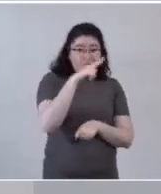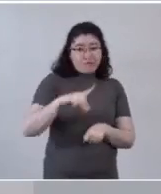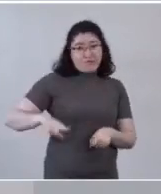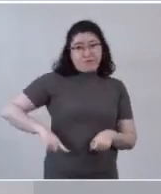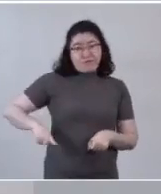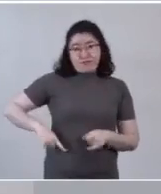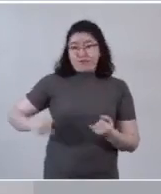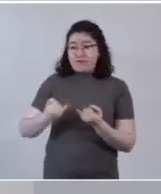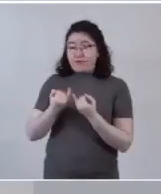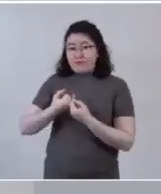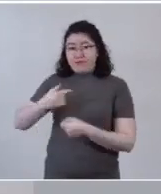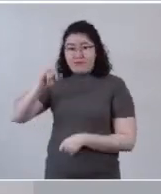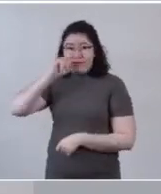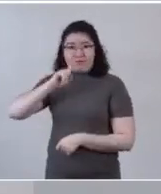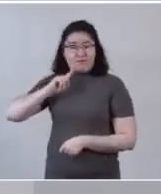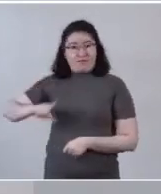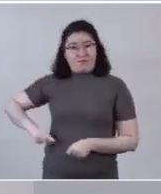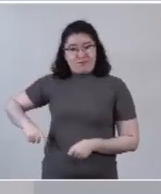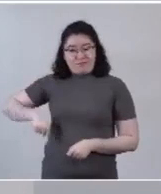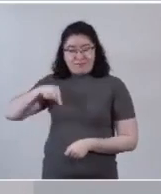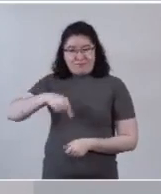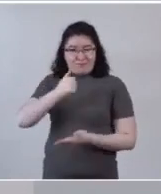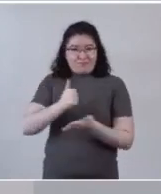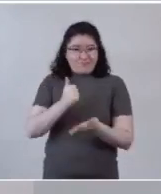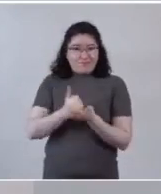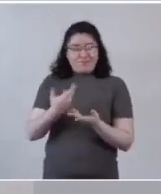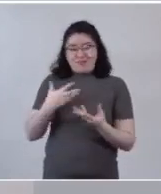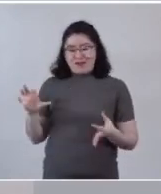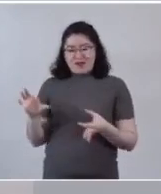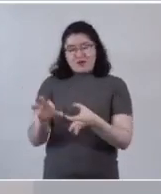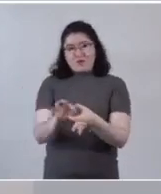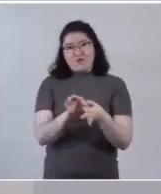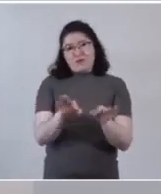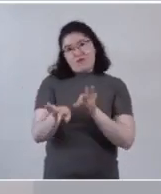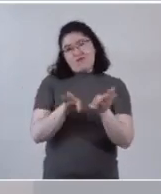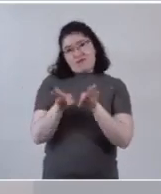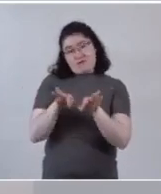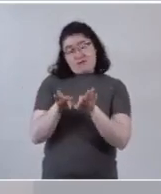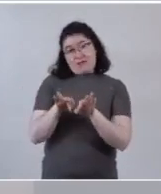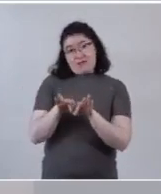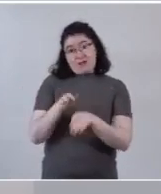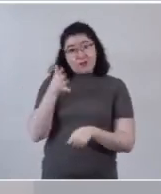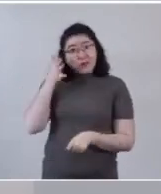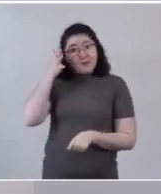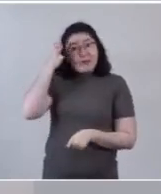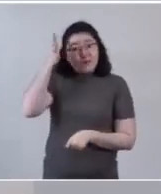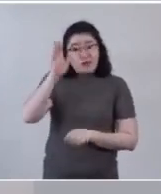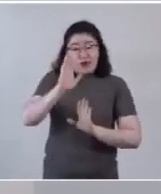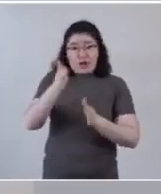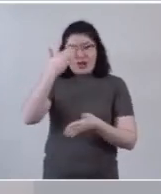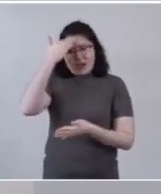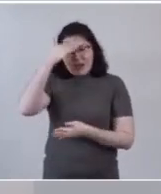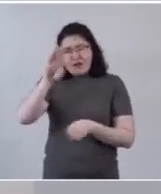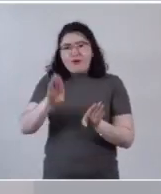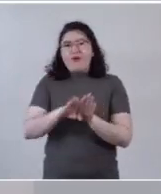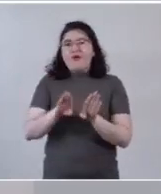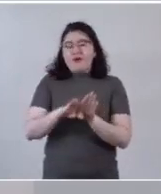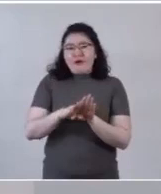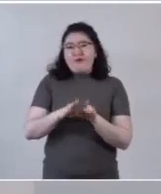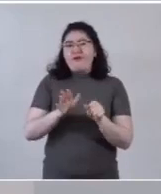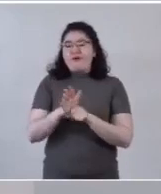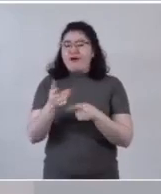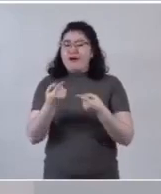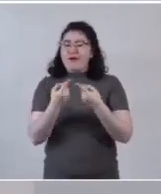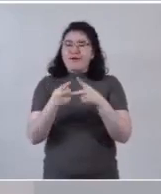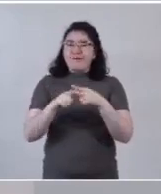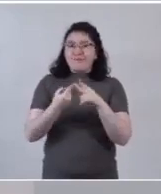y la jefatura de gobierno para poder hacerlo de manera coordinada. Y ya cuando se conozca exactamente se va a dar a conocer a toda